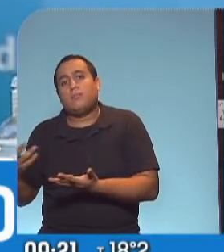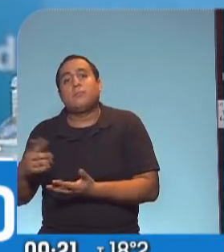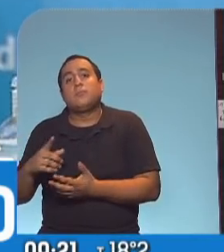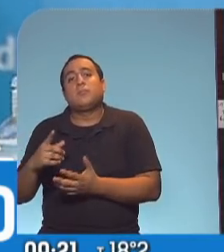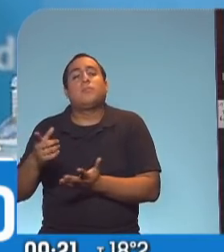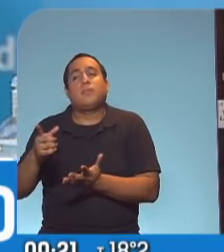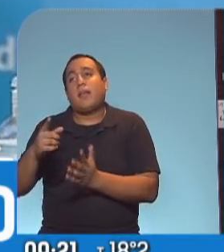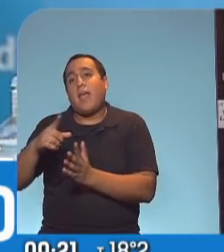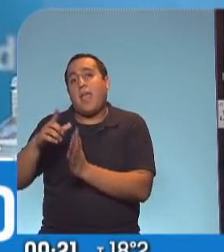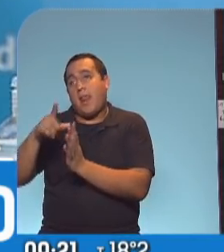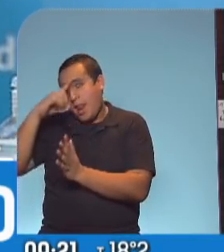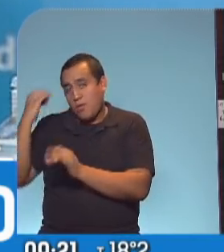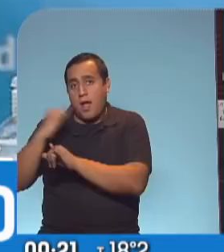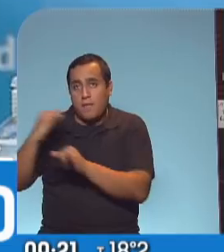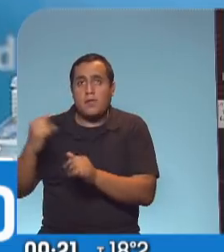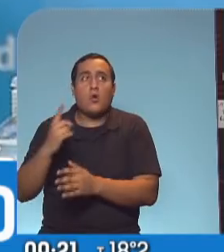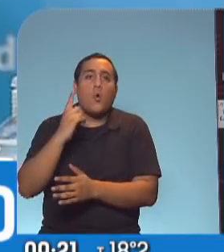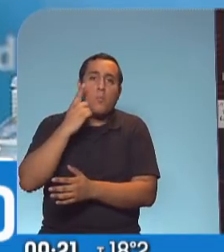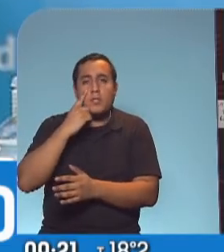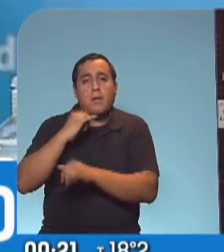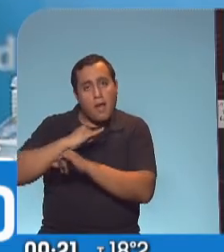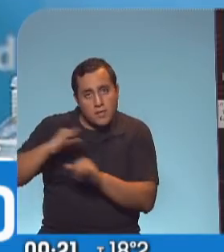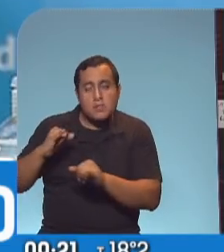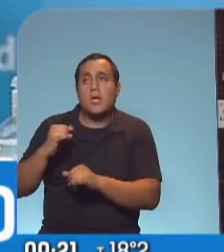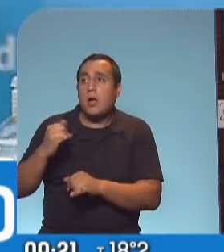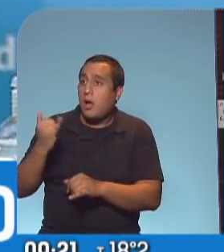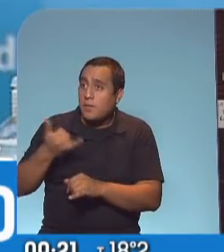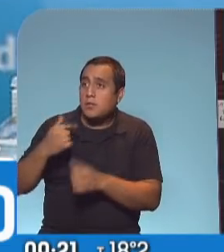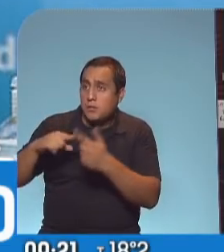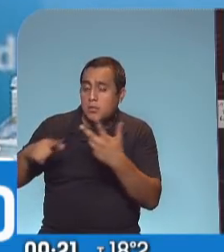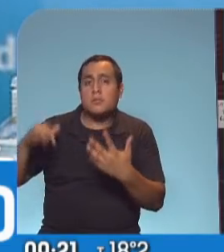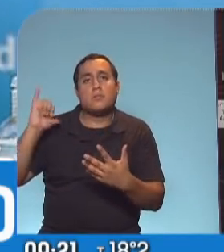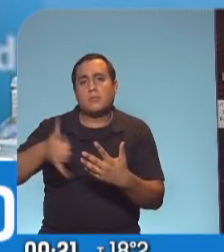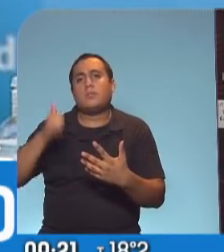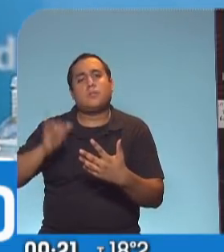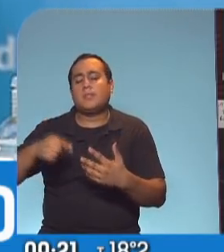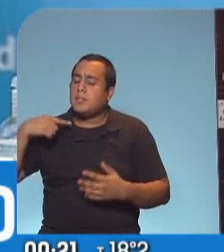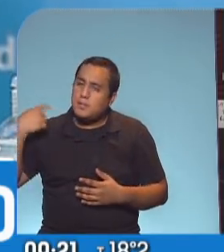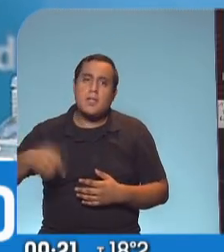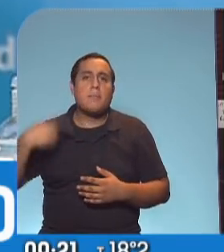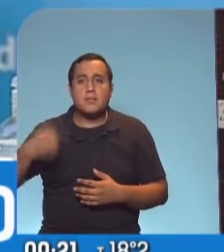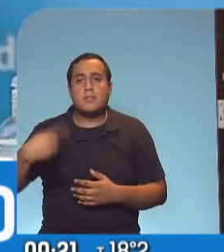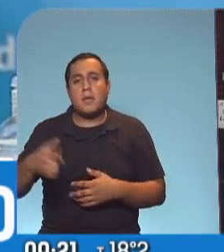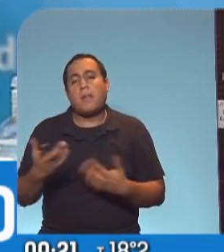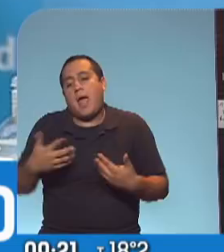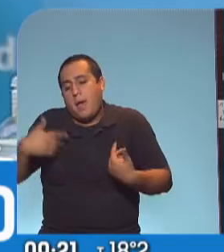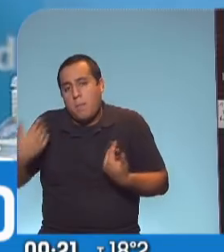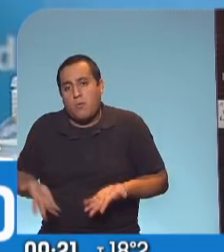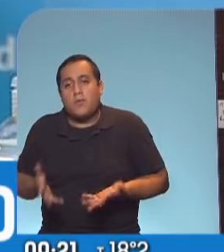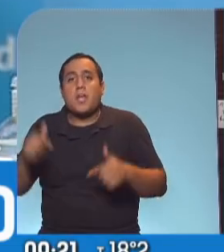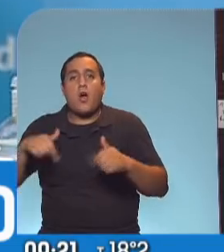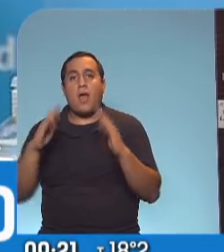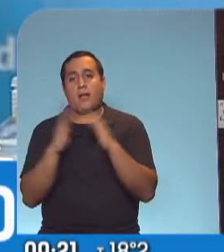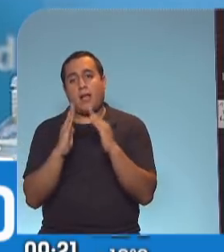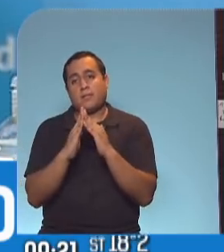con las jurisdicciones y con los municipios, con estas recomendaciones que las tenemos que implementar siempre y que podemos aprovechar que estamos en